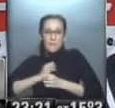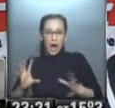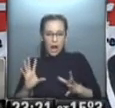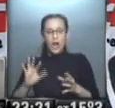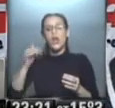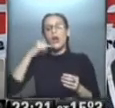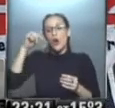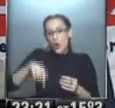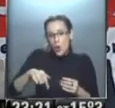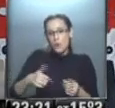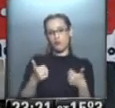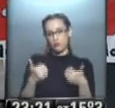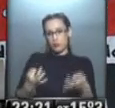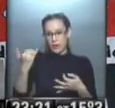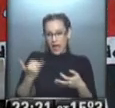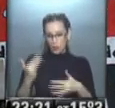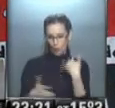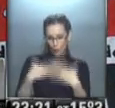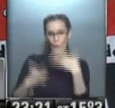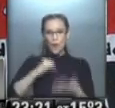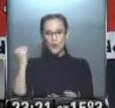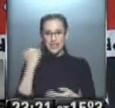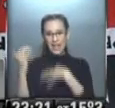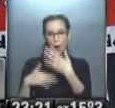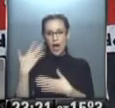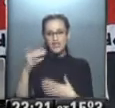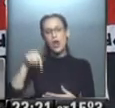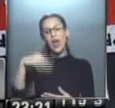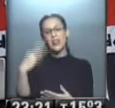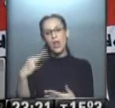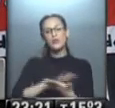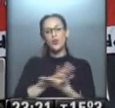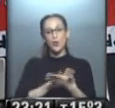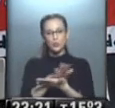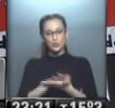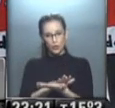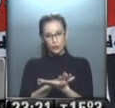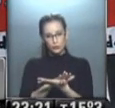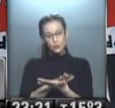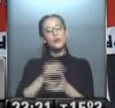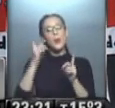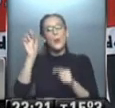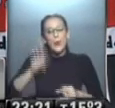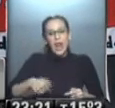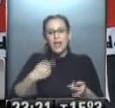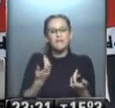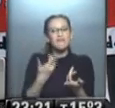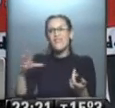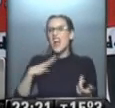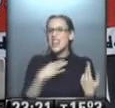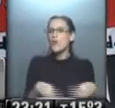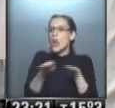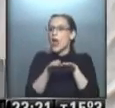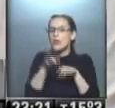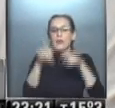Evidentemente ha sido un paso adelante, pero ahora hay que saldar esta deuda, porque genera también una gran desigualdad entre los